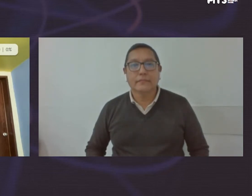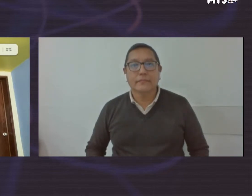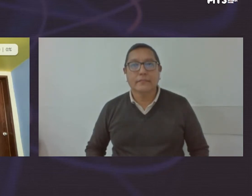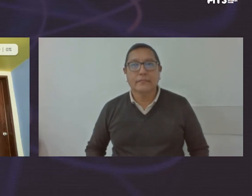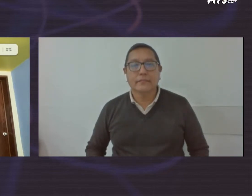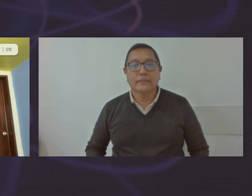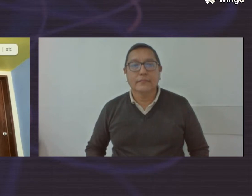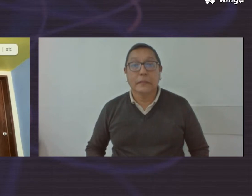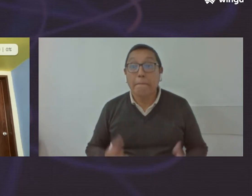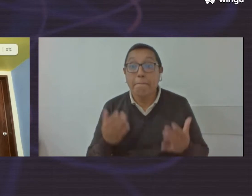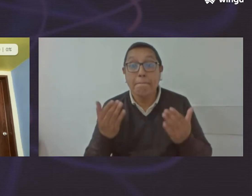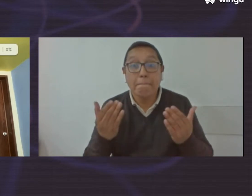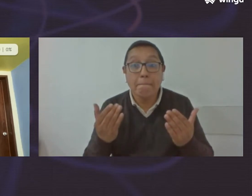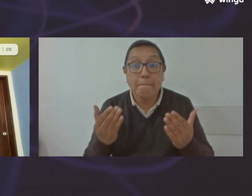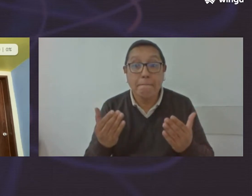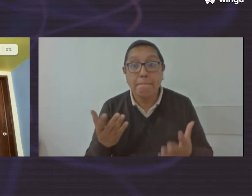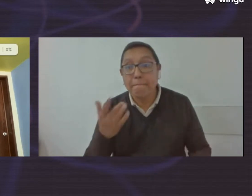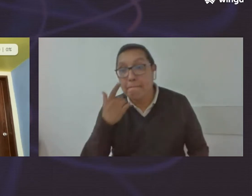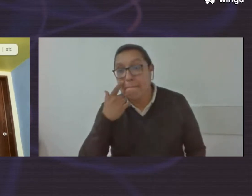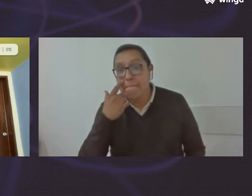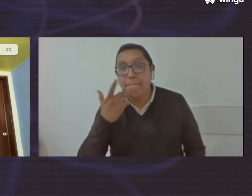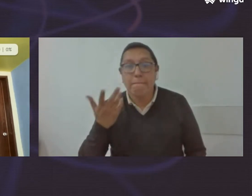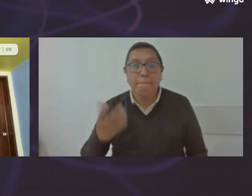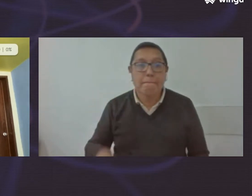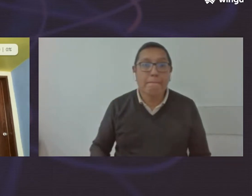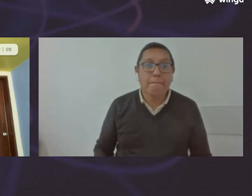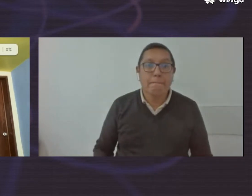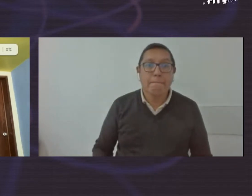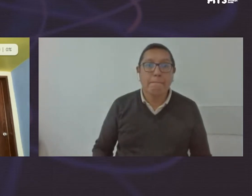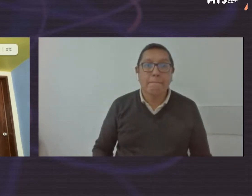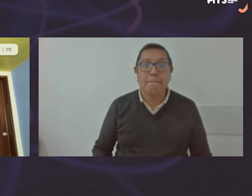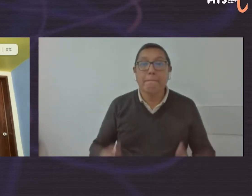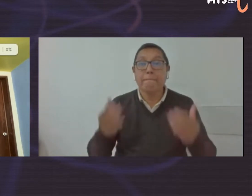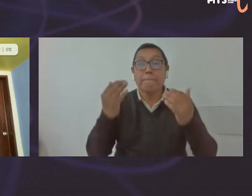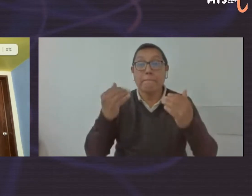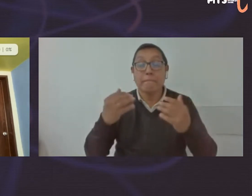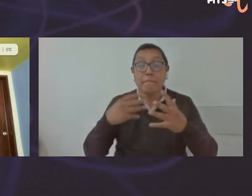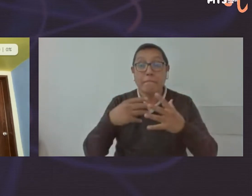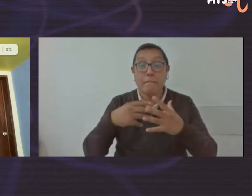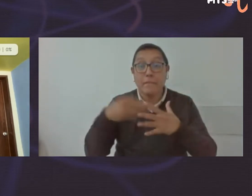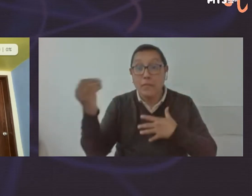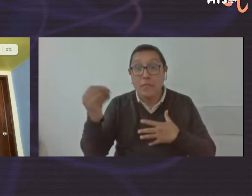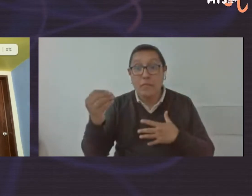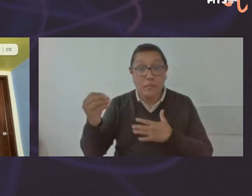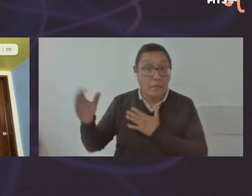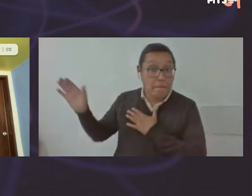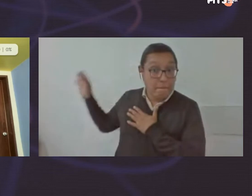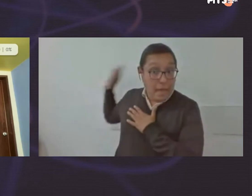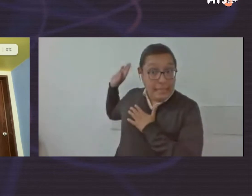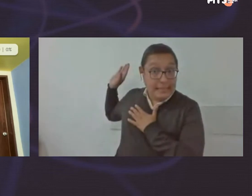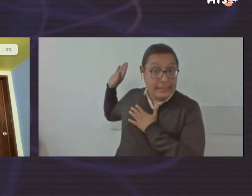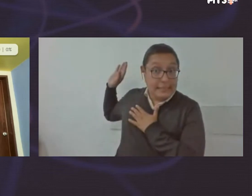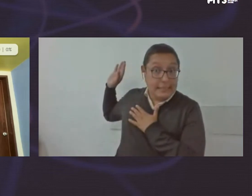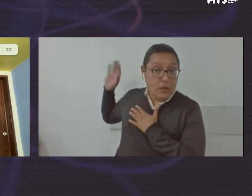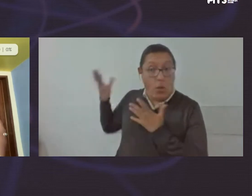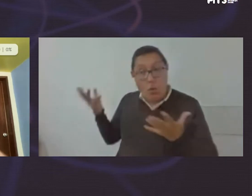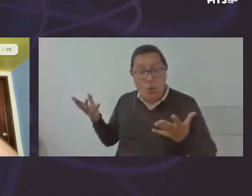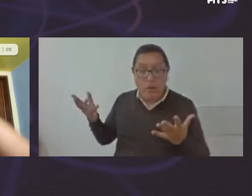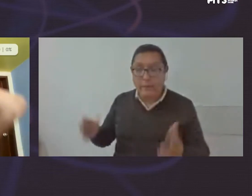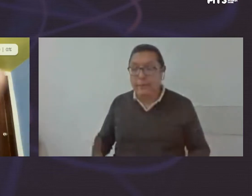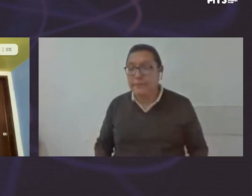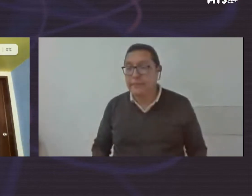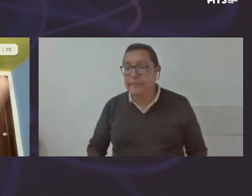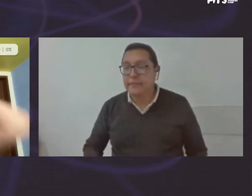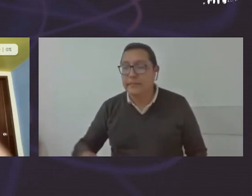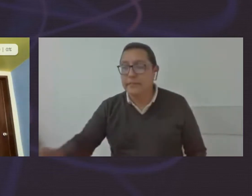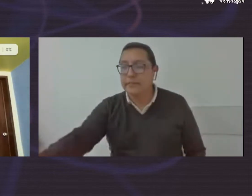Vamos a ver en el chat cómo les fue, regresar, si se fueron hasta los 20, 30 centímetros o no. Comenten en el chat, vamos